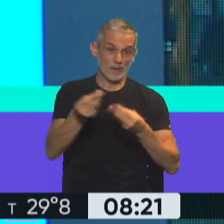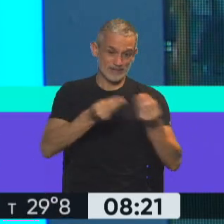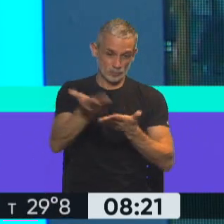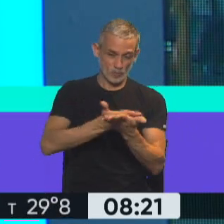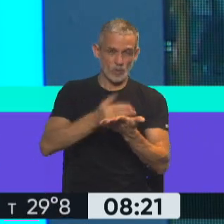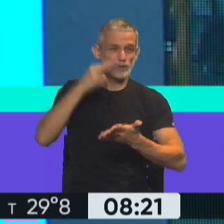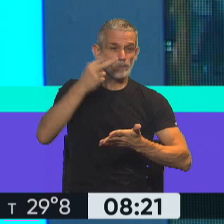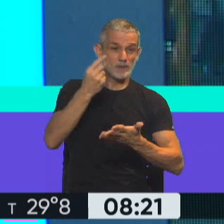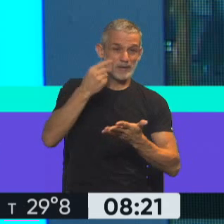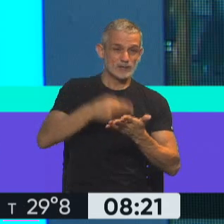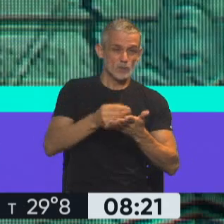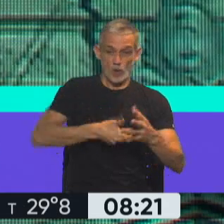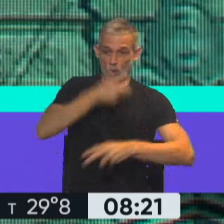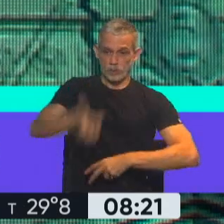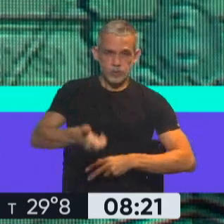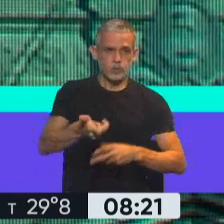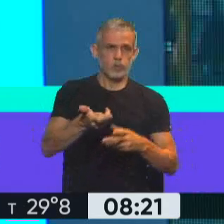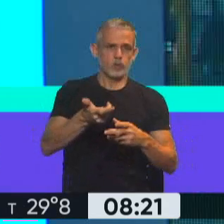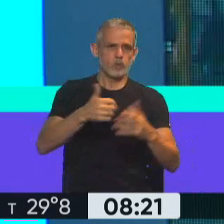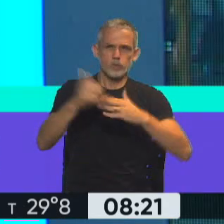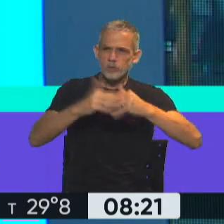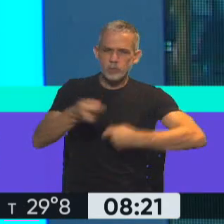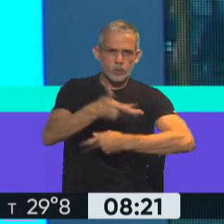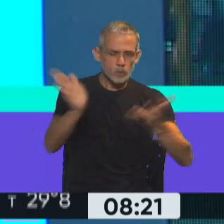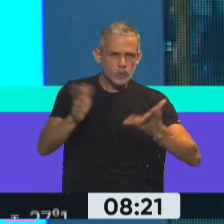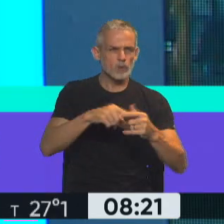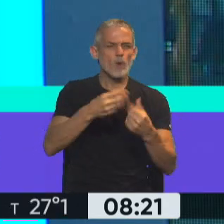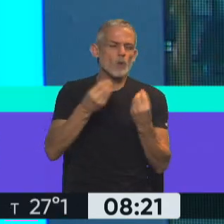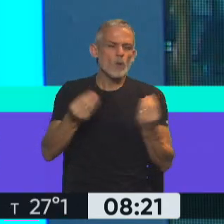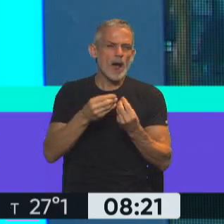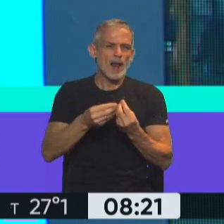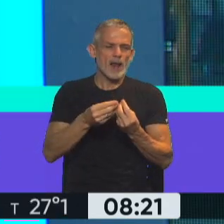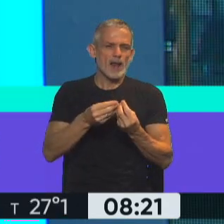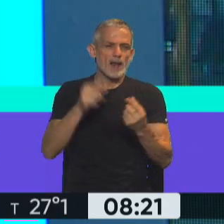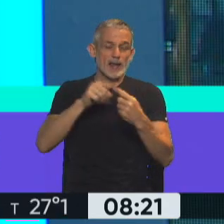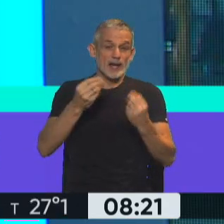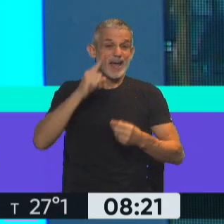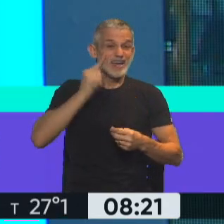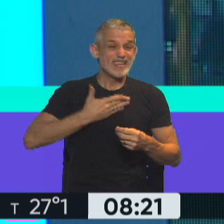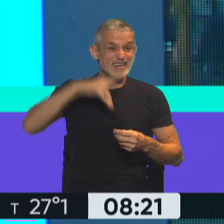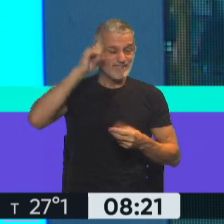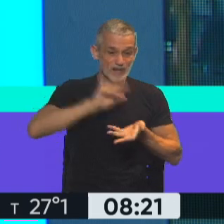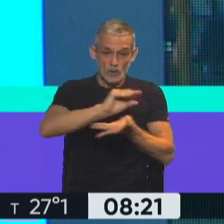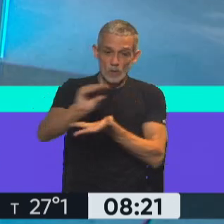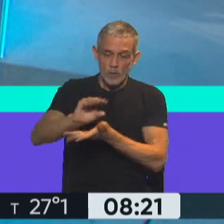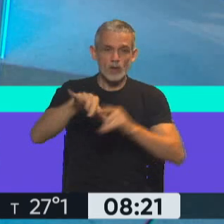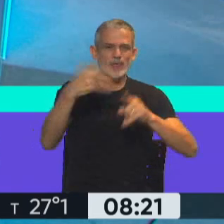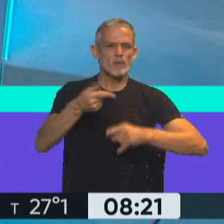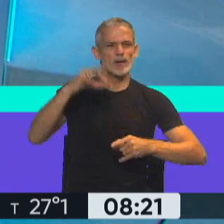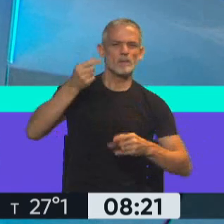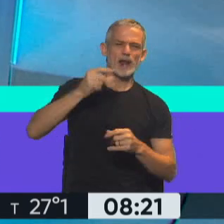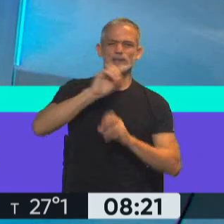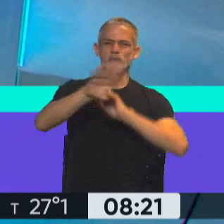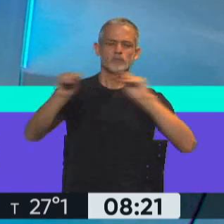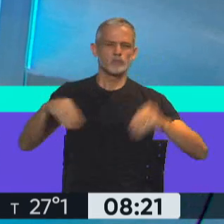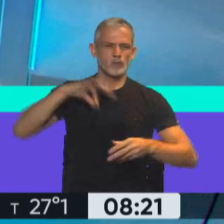2021 duplica la inversión en obra pública. Se empieza a discutir con seriedad la idea de que el IFE luego se transforme en un ingreso ciudadano. Me